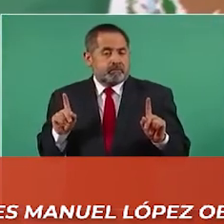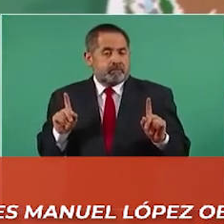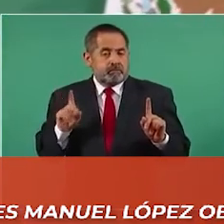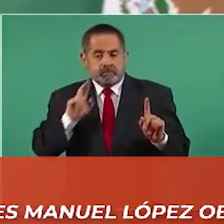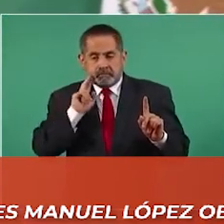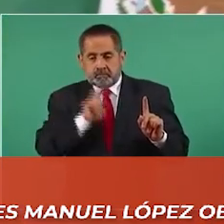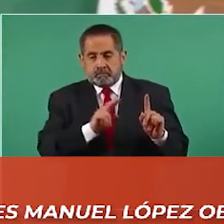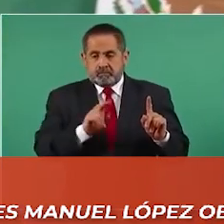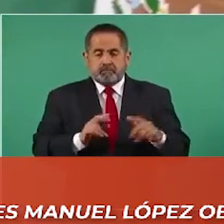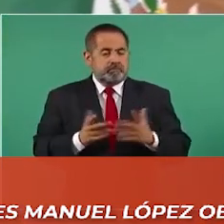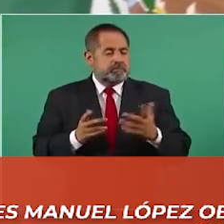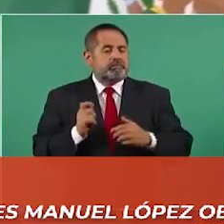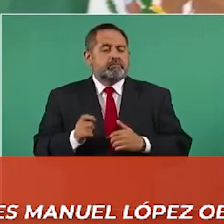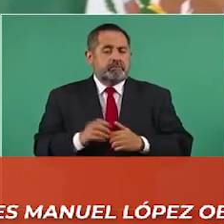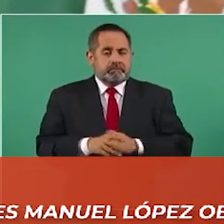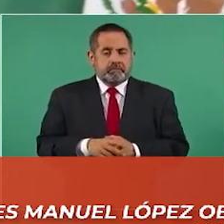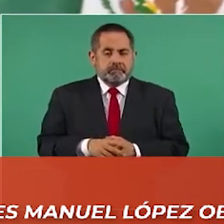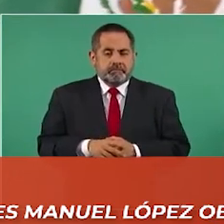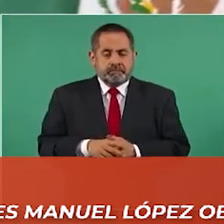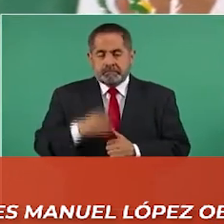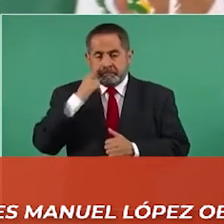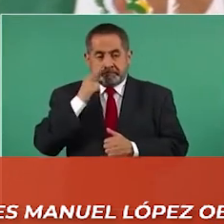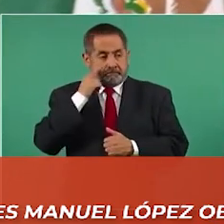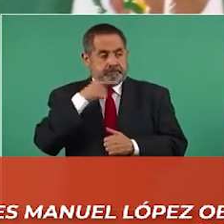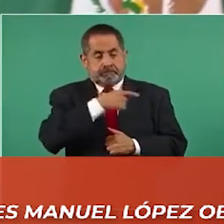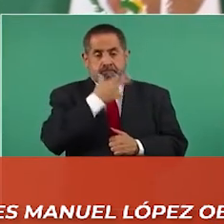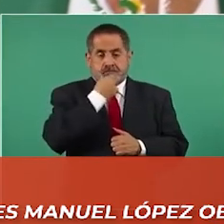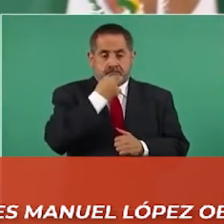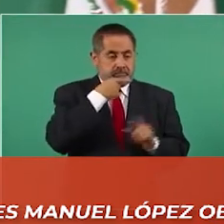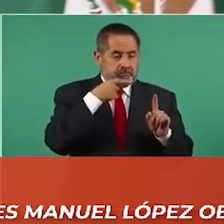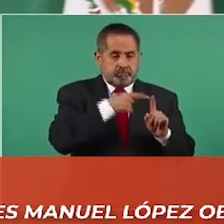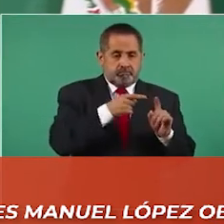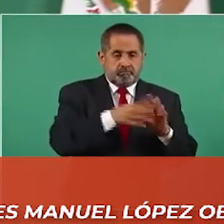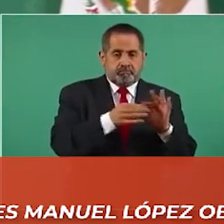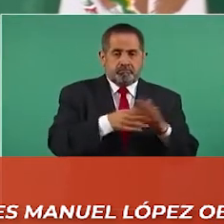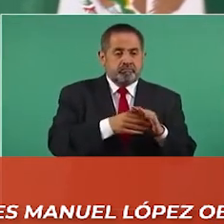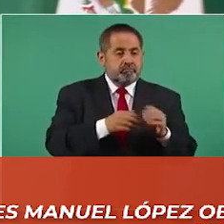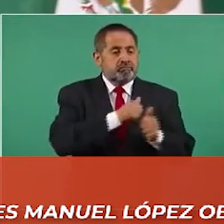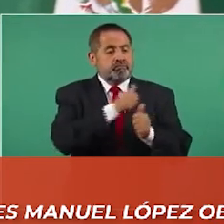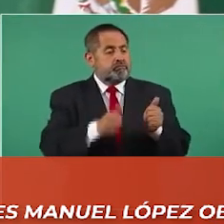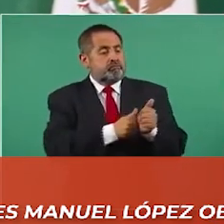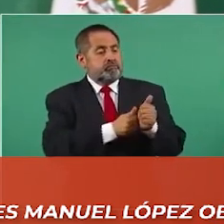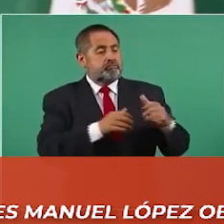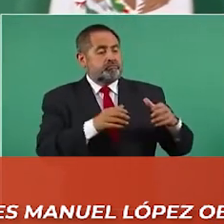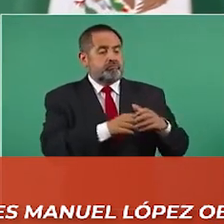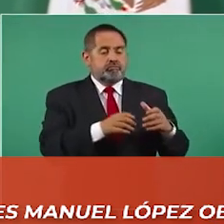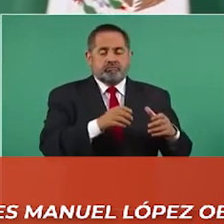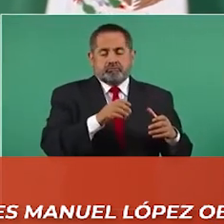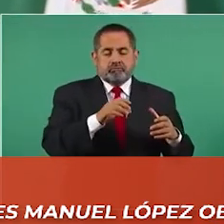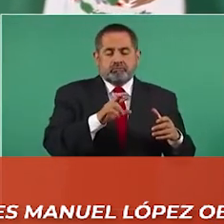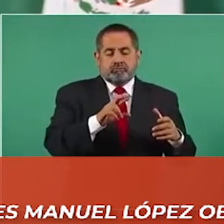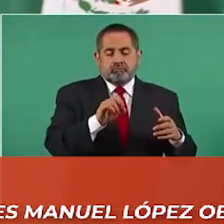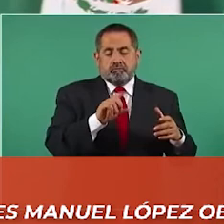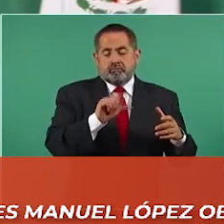El artículo de Woldenberg es apoyado por Rolando Cordera.